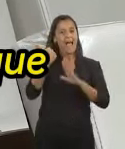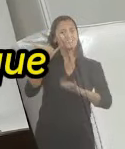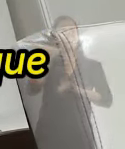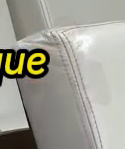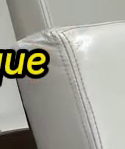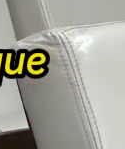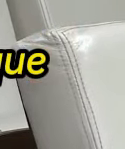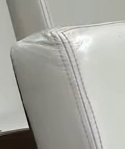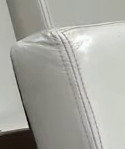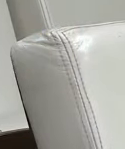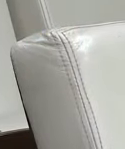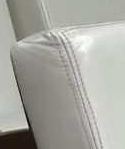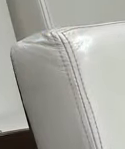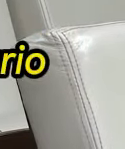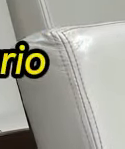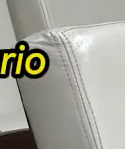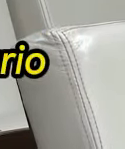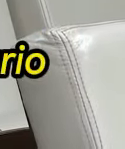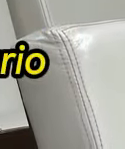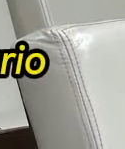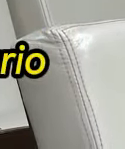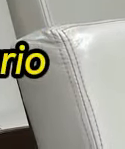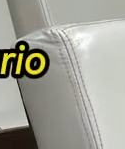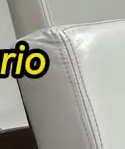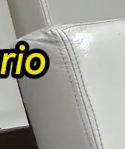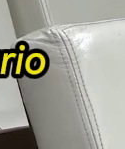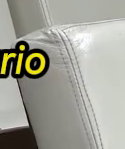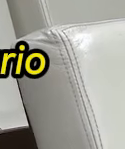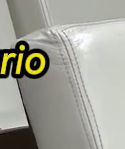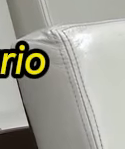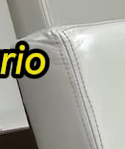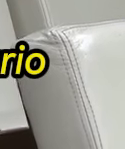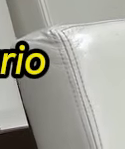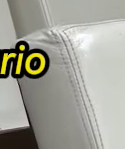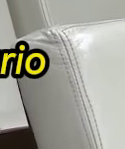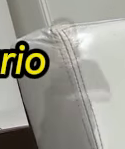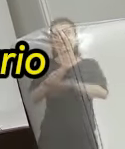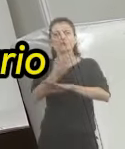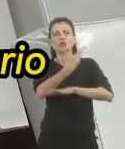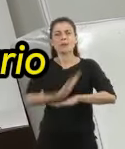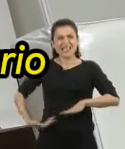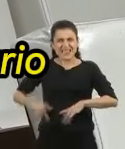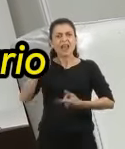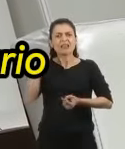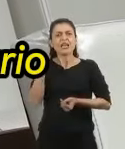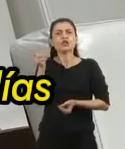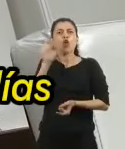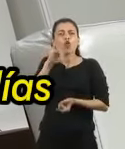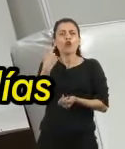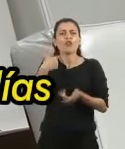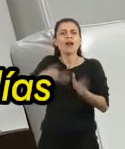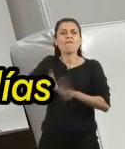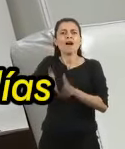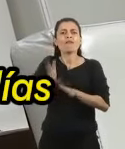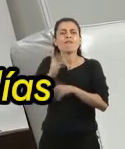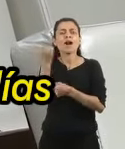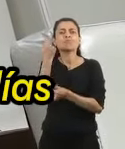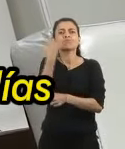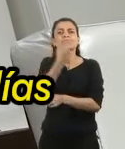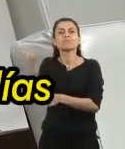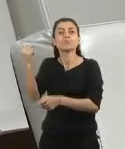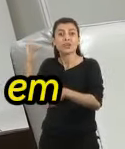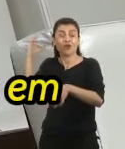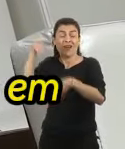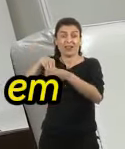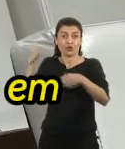un informe que muestra que desde que asumió el presidente renunció un funcionario cada 6 días Eh dos de ellos se dio en los